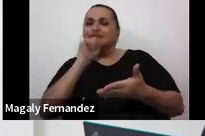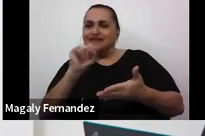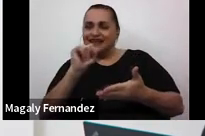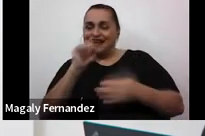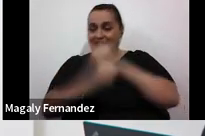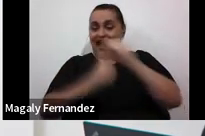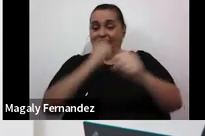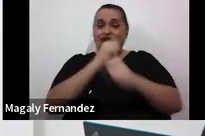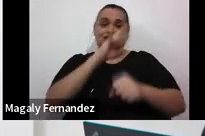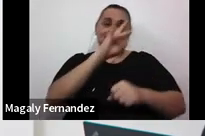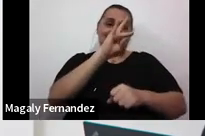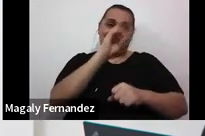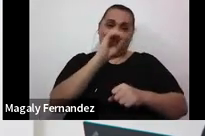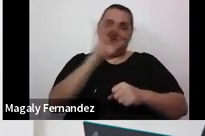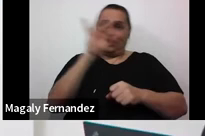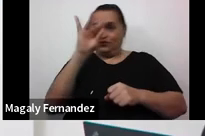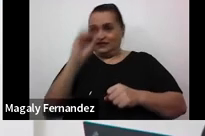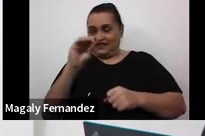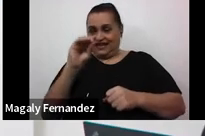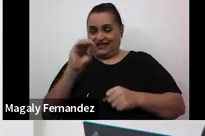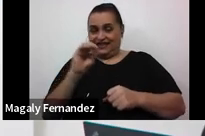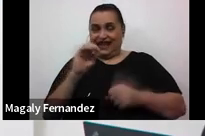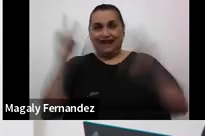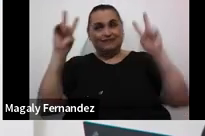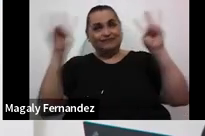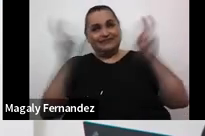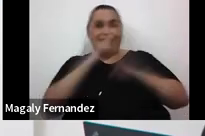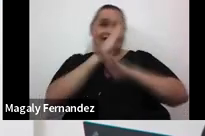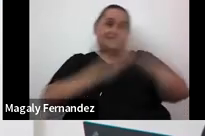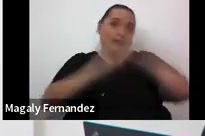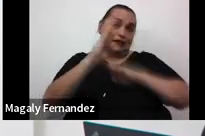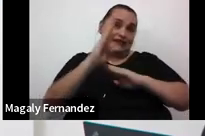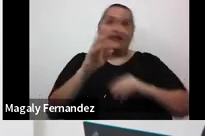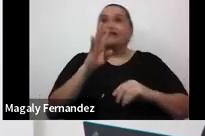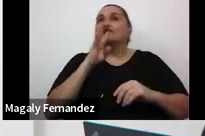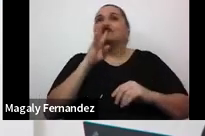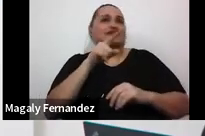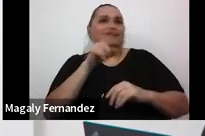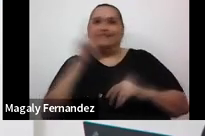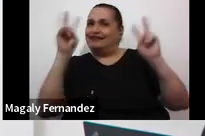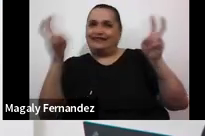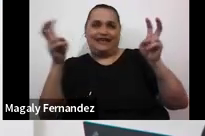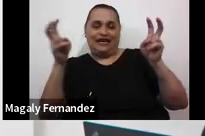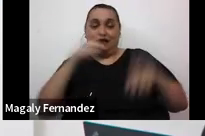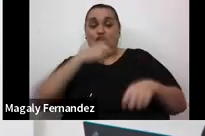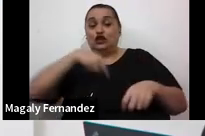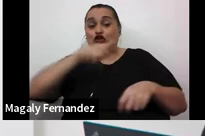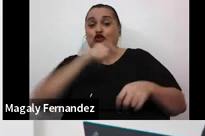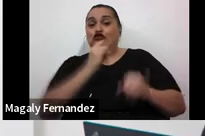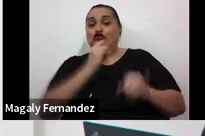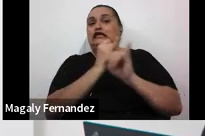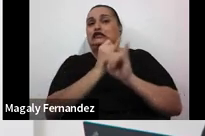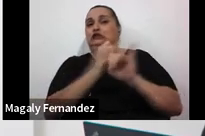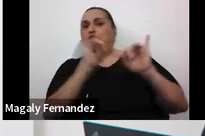70 80 donde no la discapacidad Bueno ni si hablaba y éramos institucionalizados